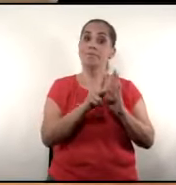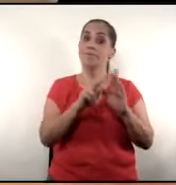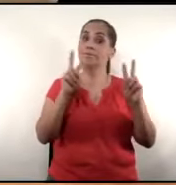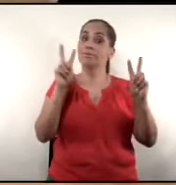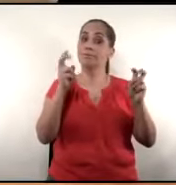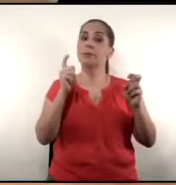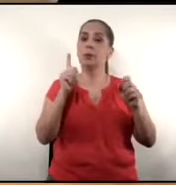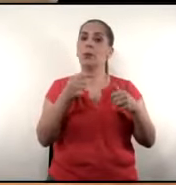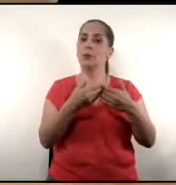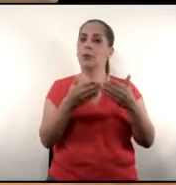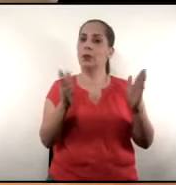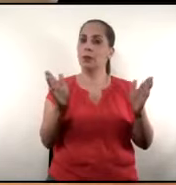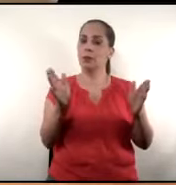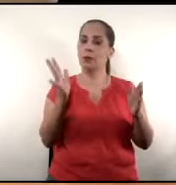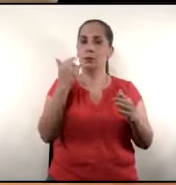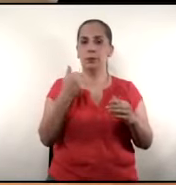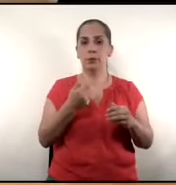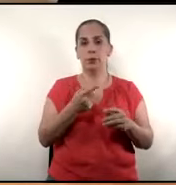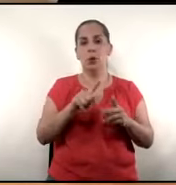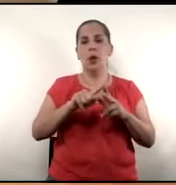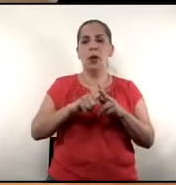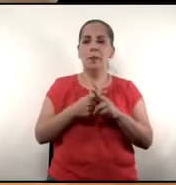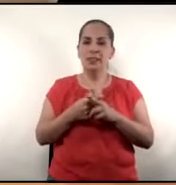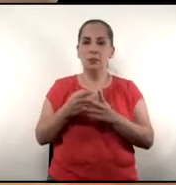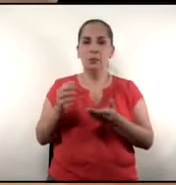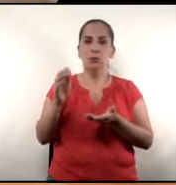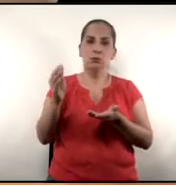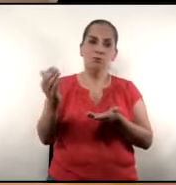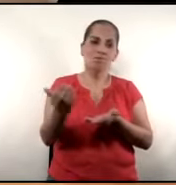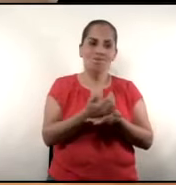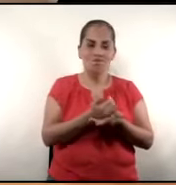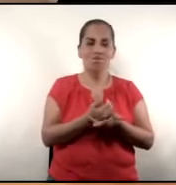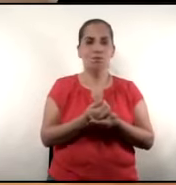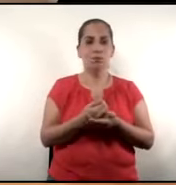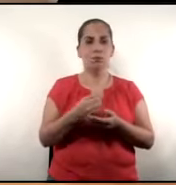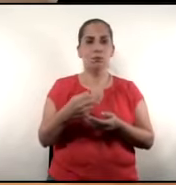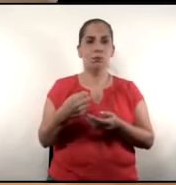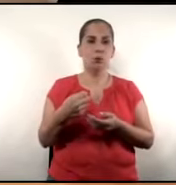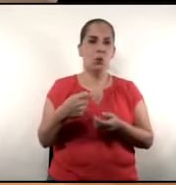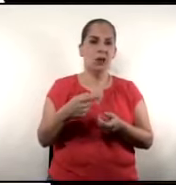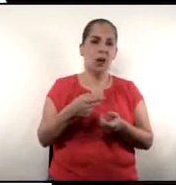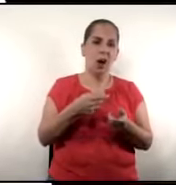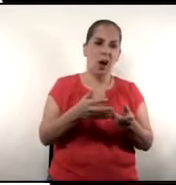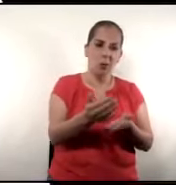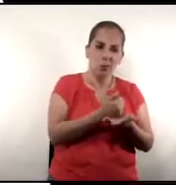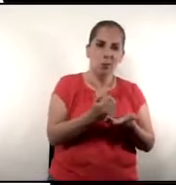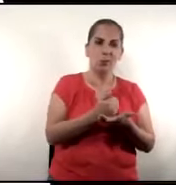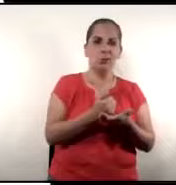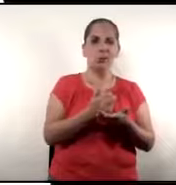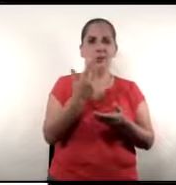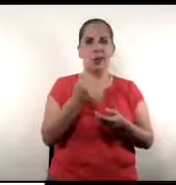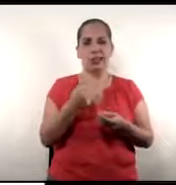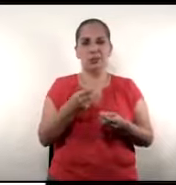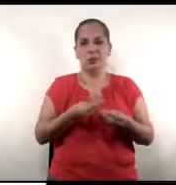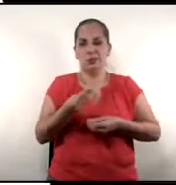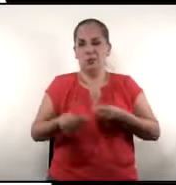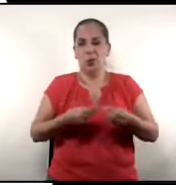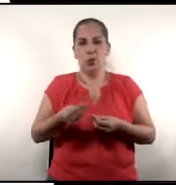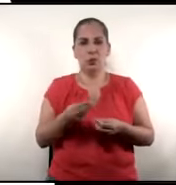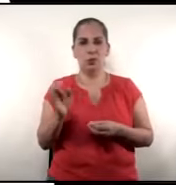abierto, porque cuando empiezan los abusos con los costos de producción de la energía, siempre